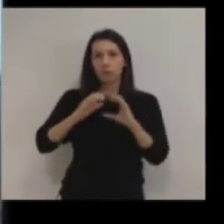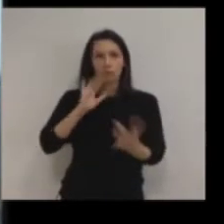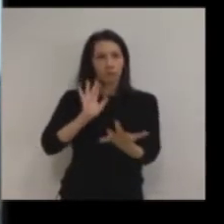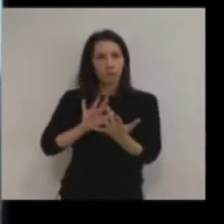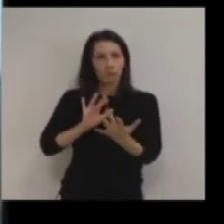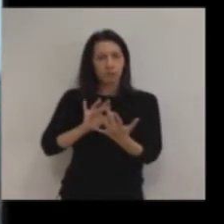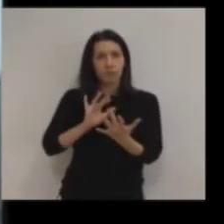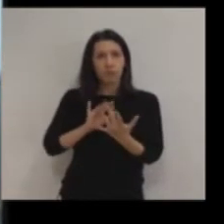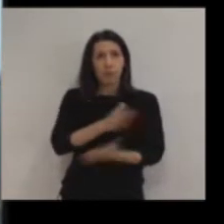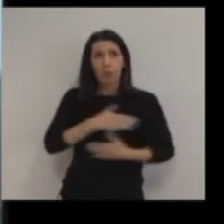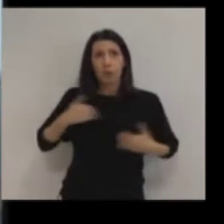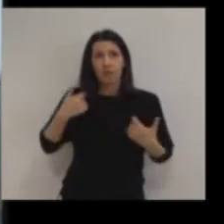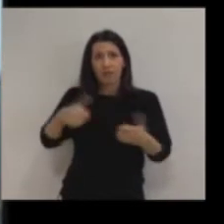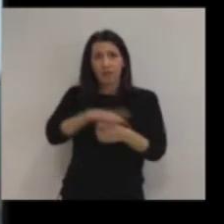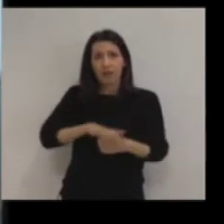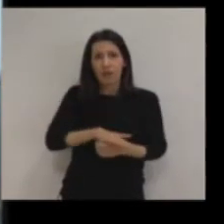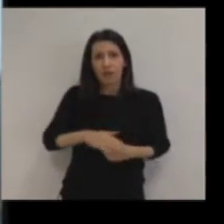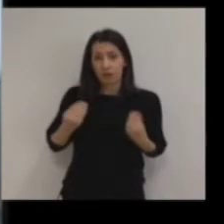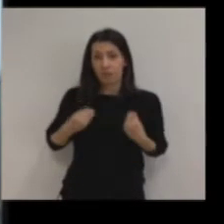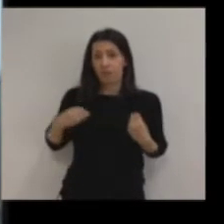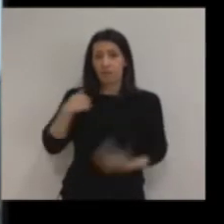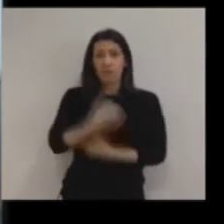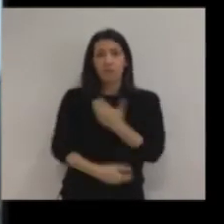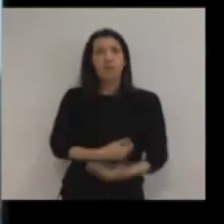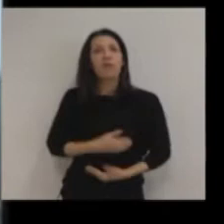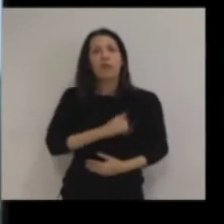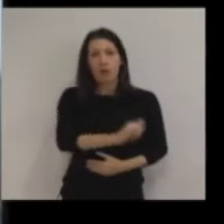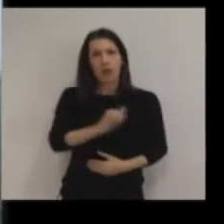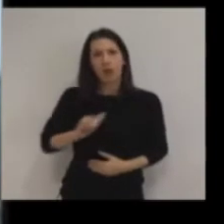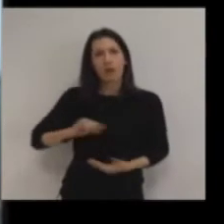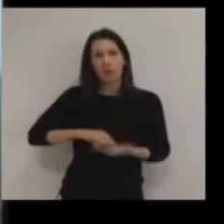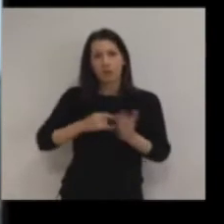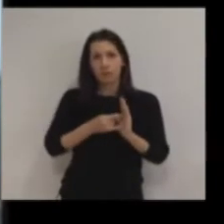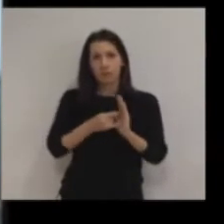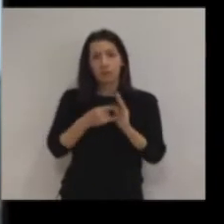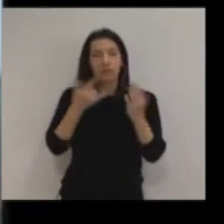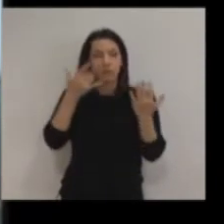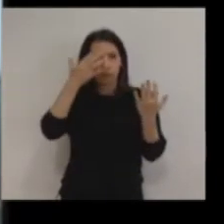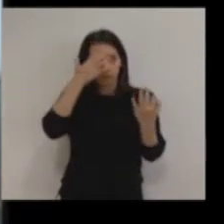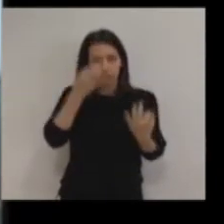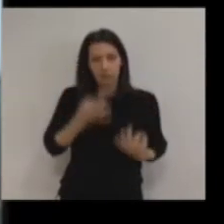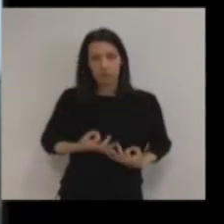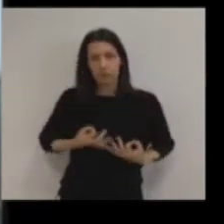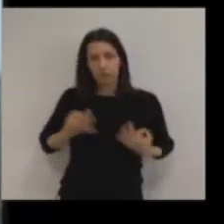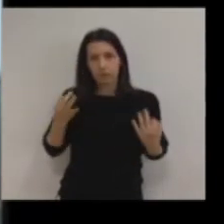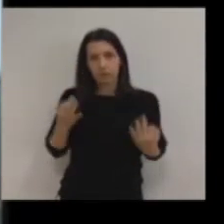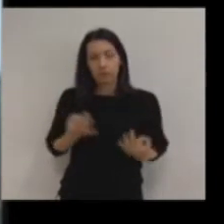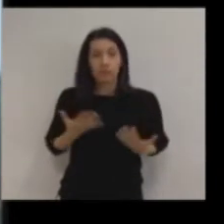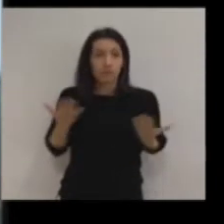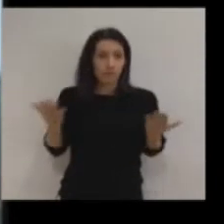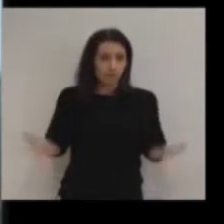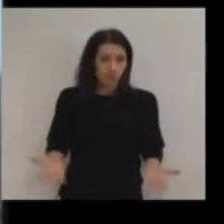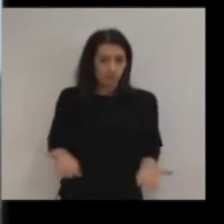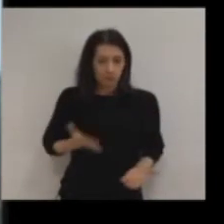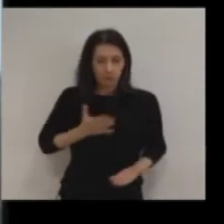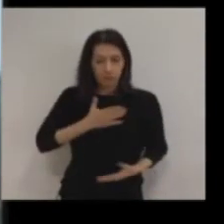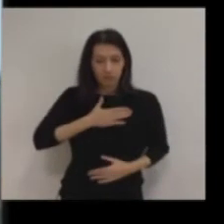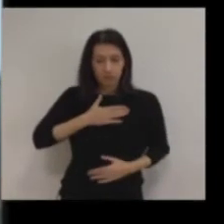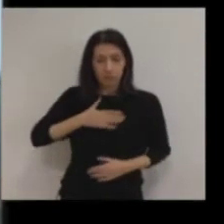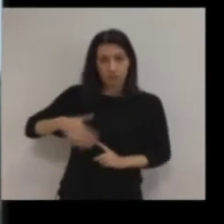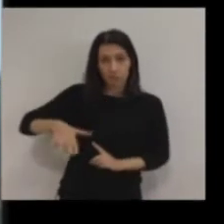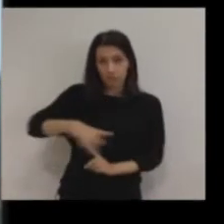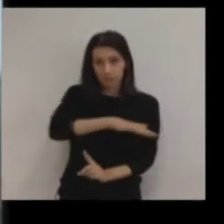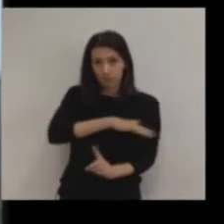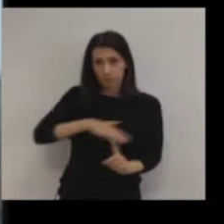comunicación y en cualquier aspecto de nuestra vida. Por supuesto, también en nuestro entorno social, y